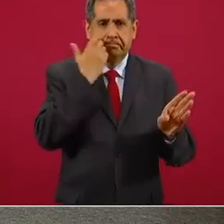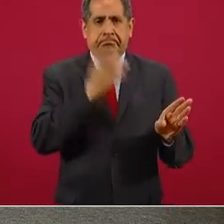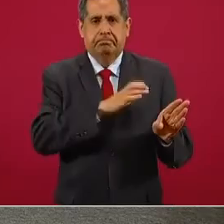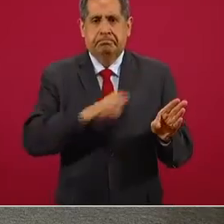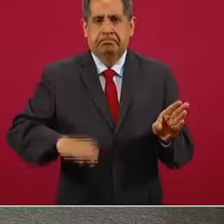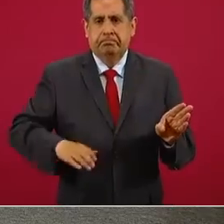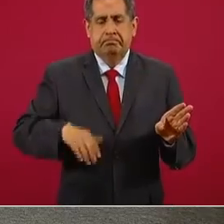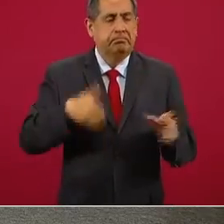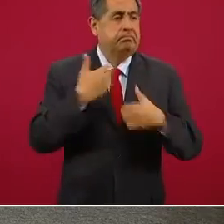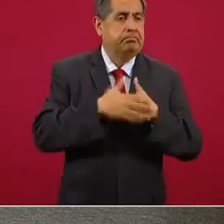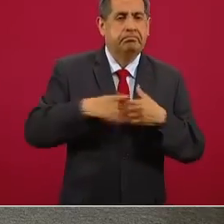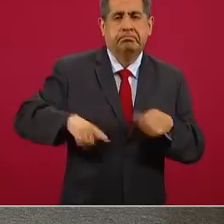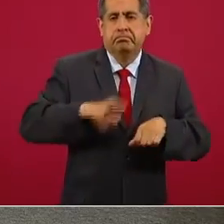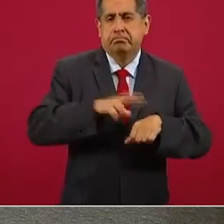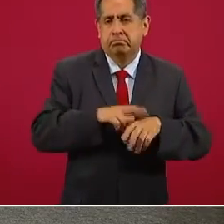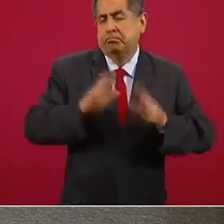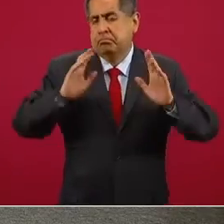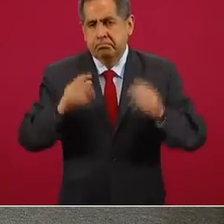su